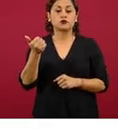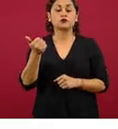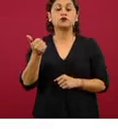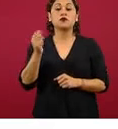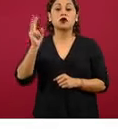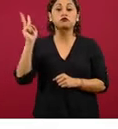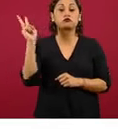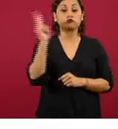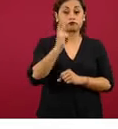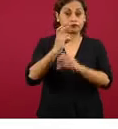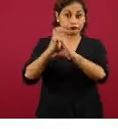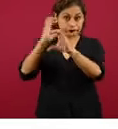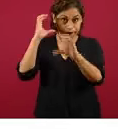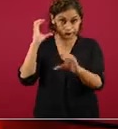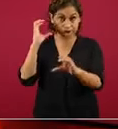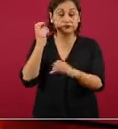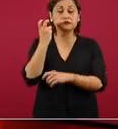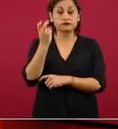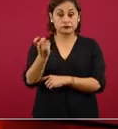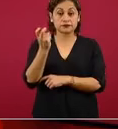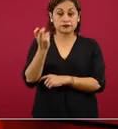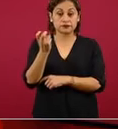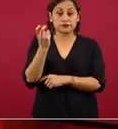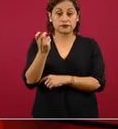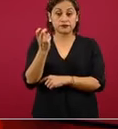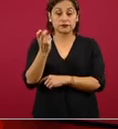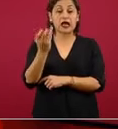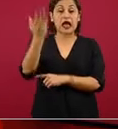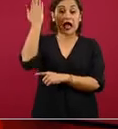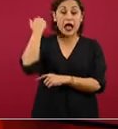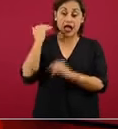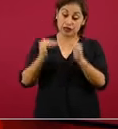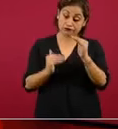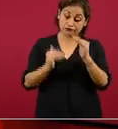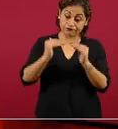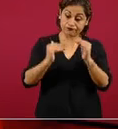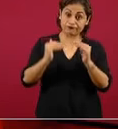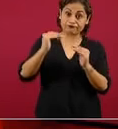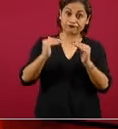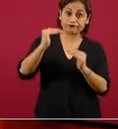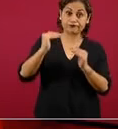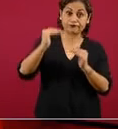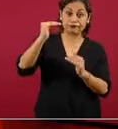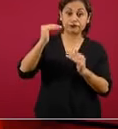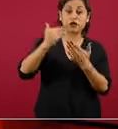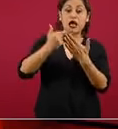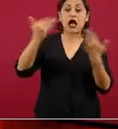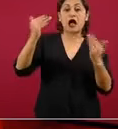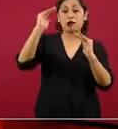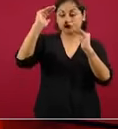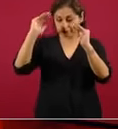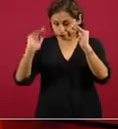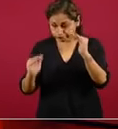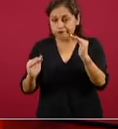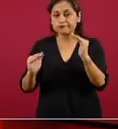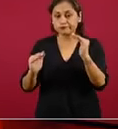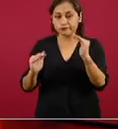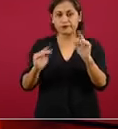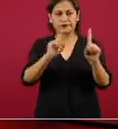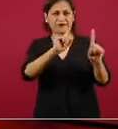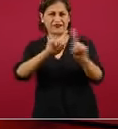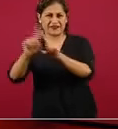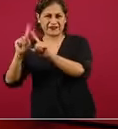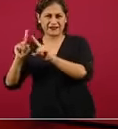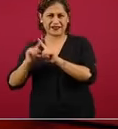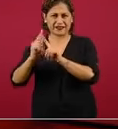ha tenido de haber tenido un incremento paulatino. Estamos viendo también en todos los sistemas de transporte